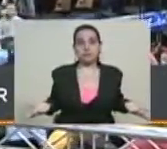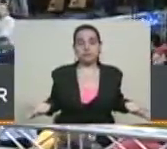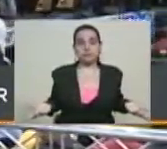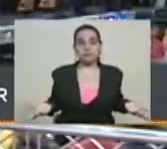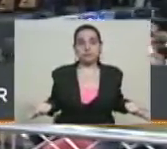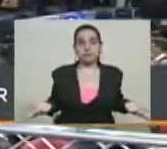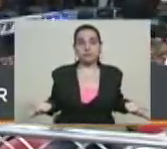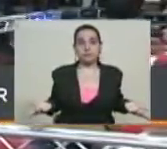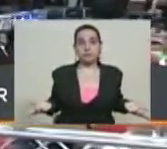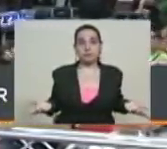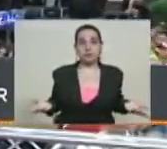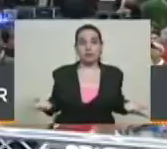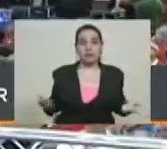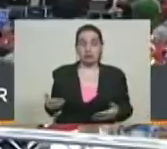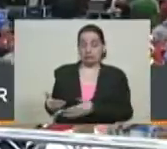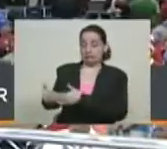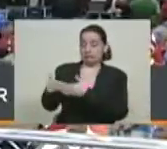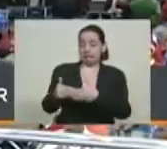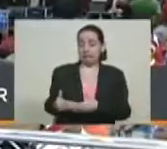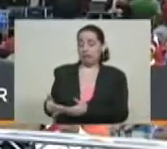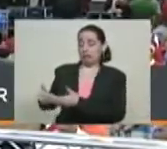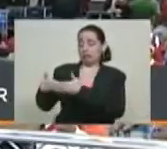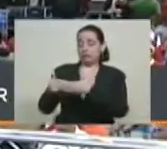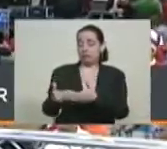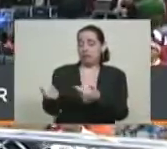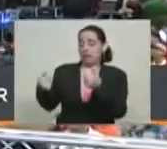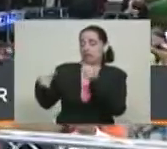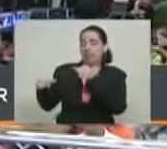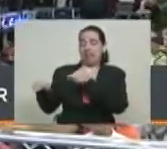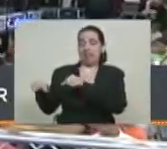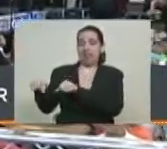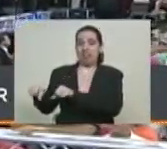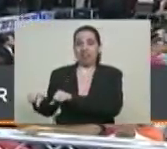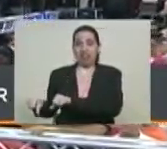El imperio decadente de los Estados Unidos